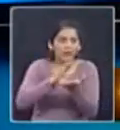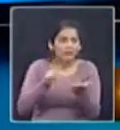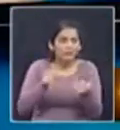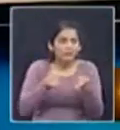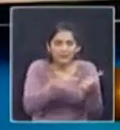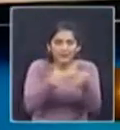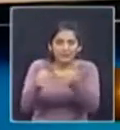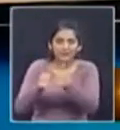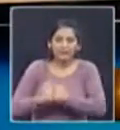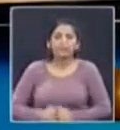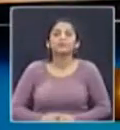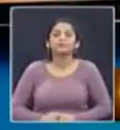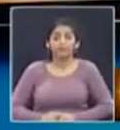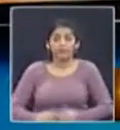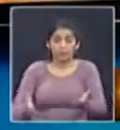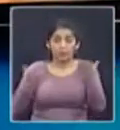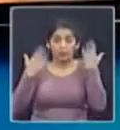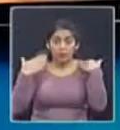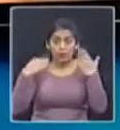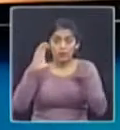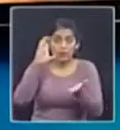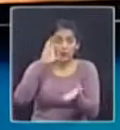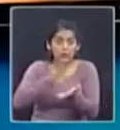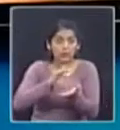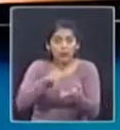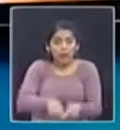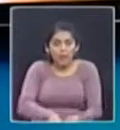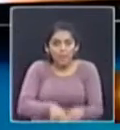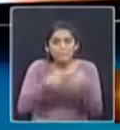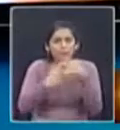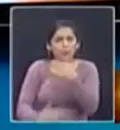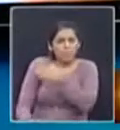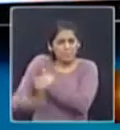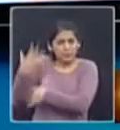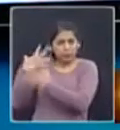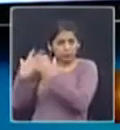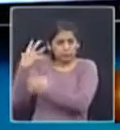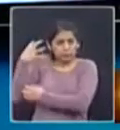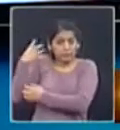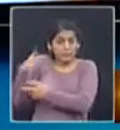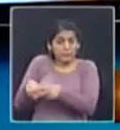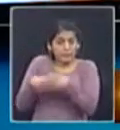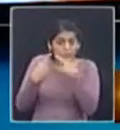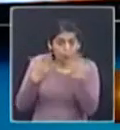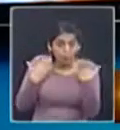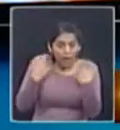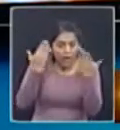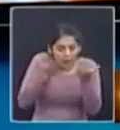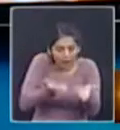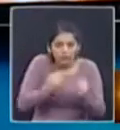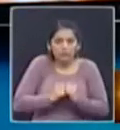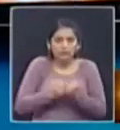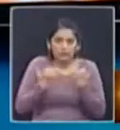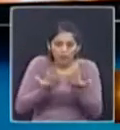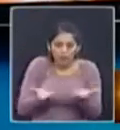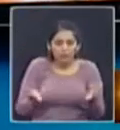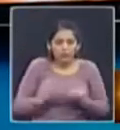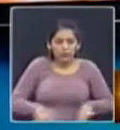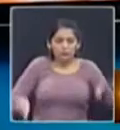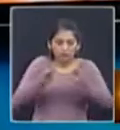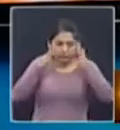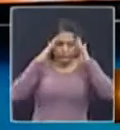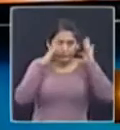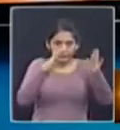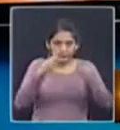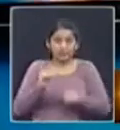centro de kiel el centro de las ciudades es el origen es la historia del pasado pero también es el presente y es por eso que nosotros como municipio de guayaquil nos hemos